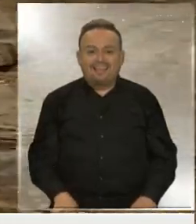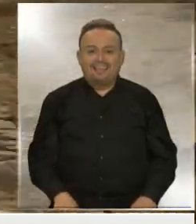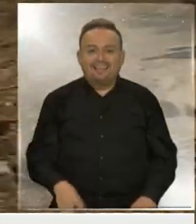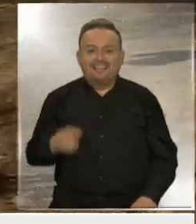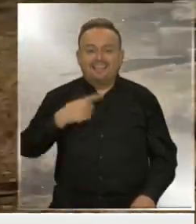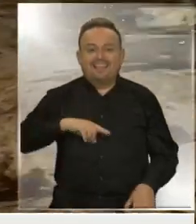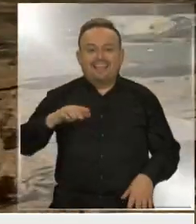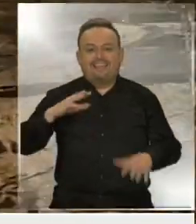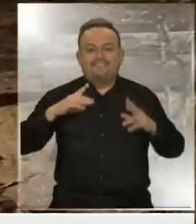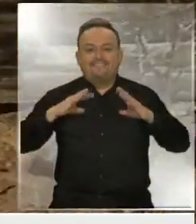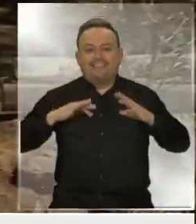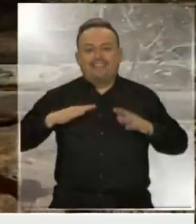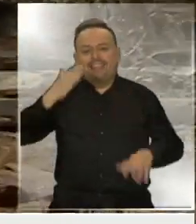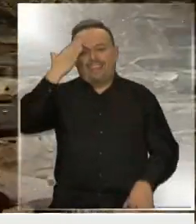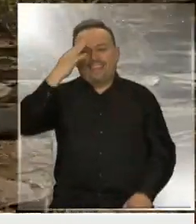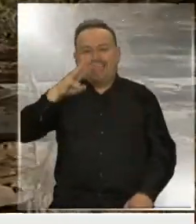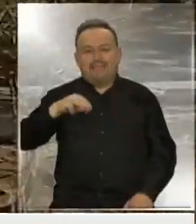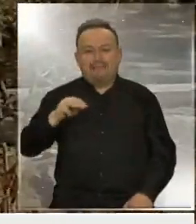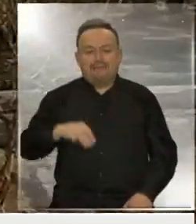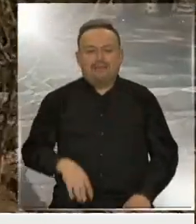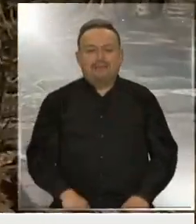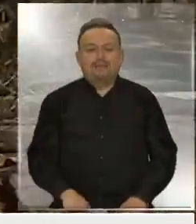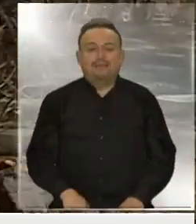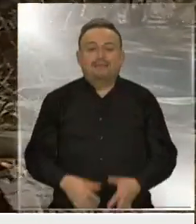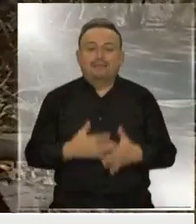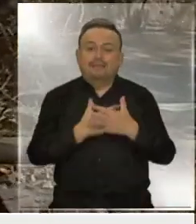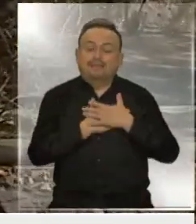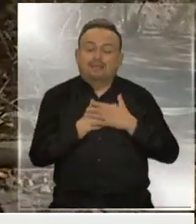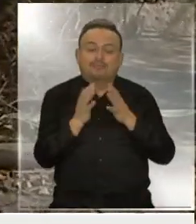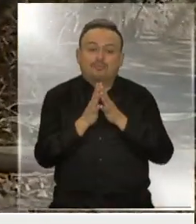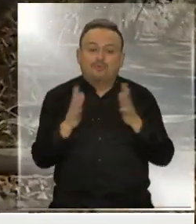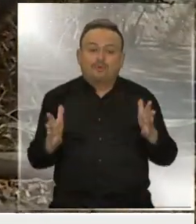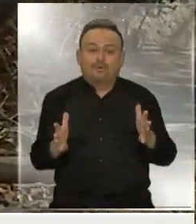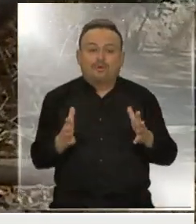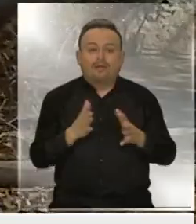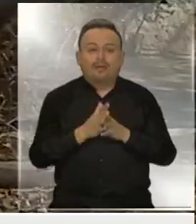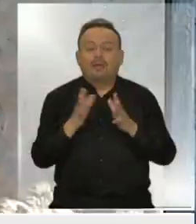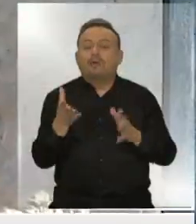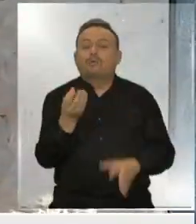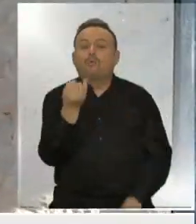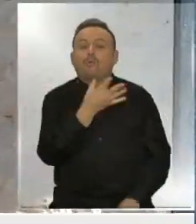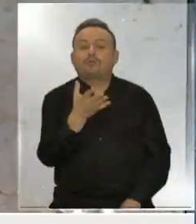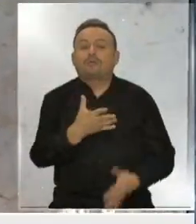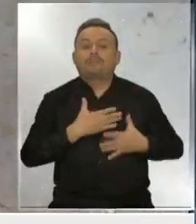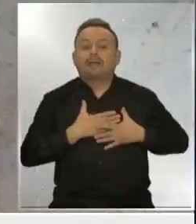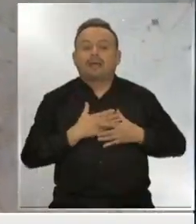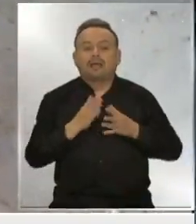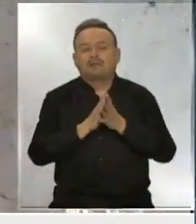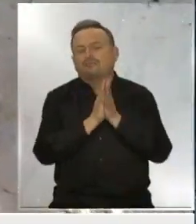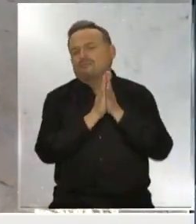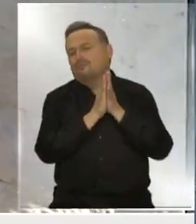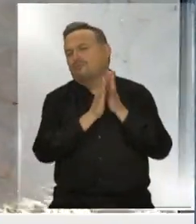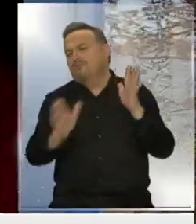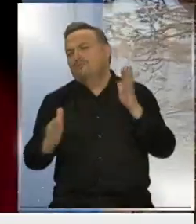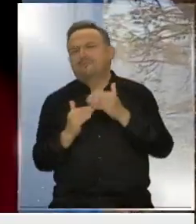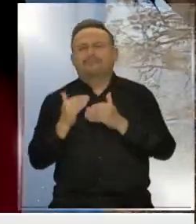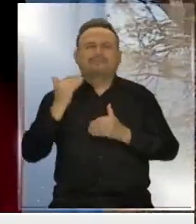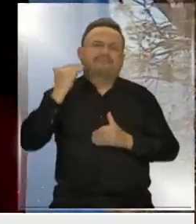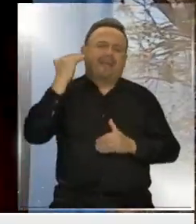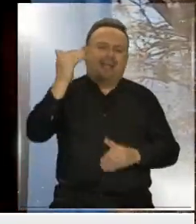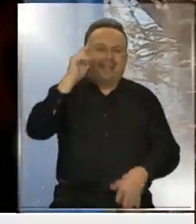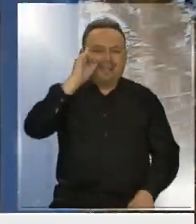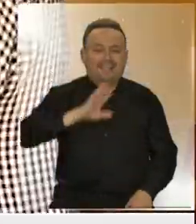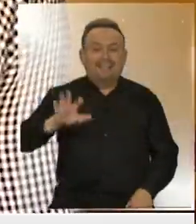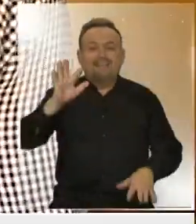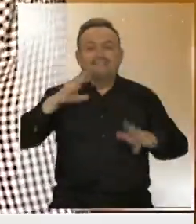¡Feliz día! ¡Feliz día de la madre! ¡Te queremos mucho! ¿Cuánto me quieres? ¡Hasta el infinito y más allá! Feliz